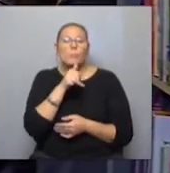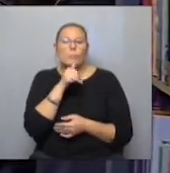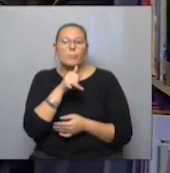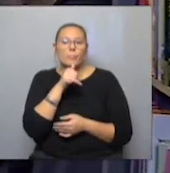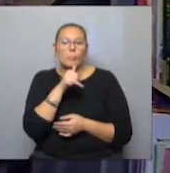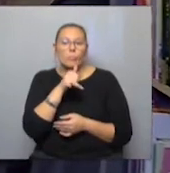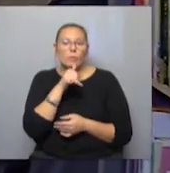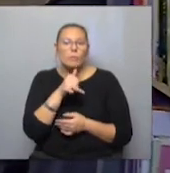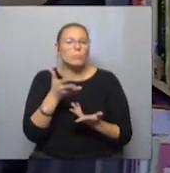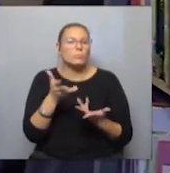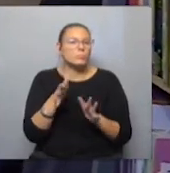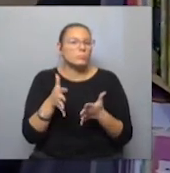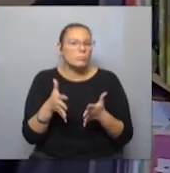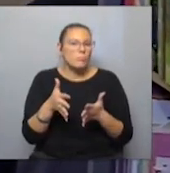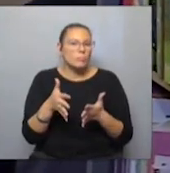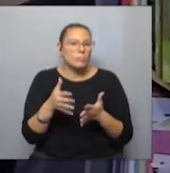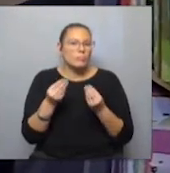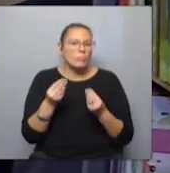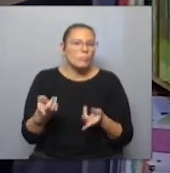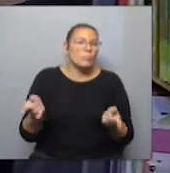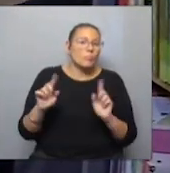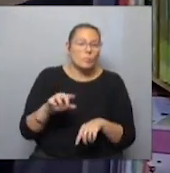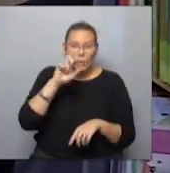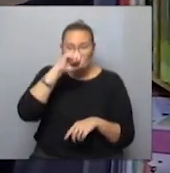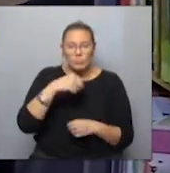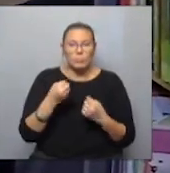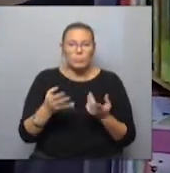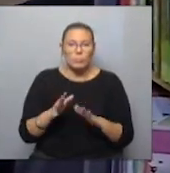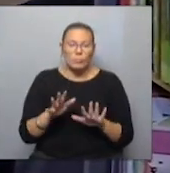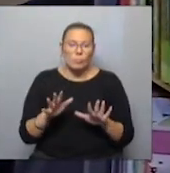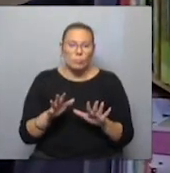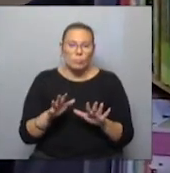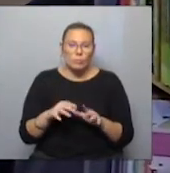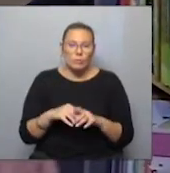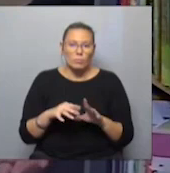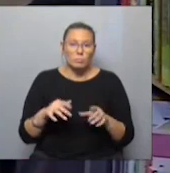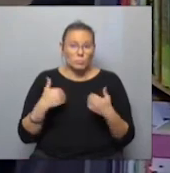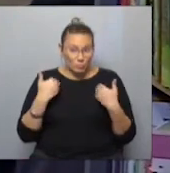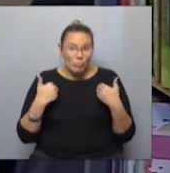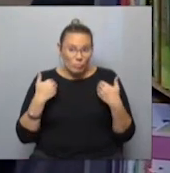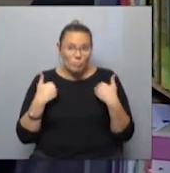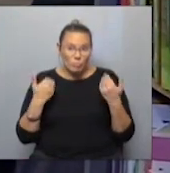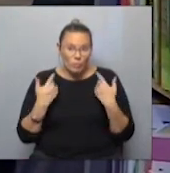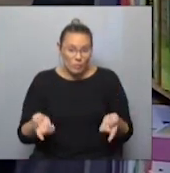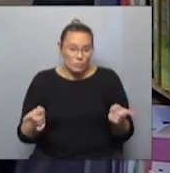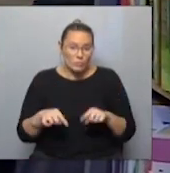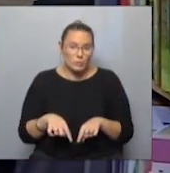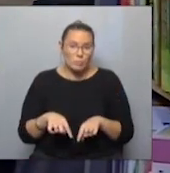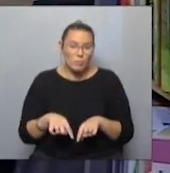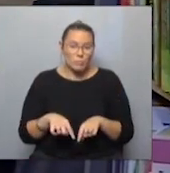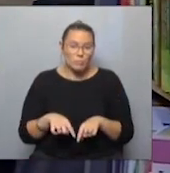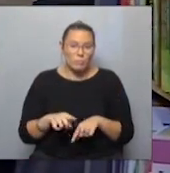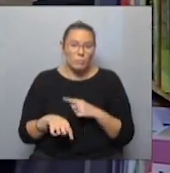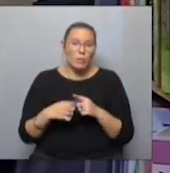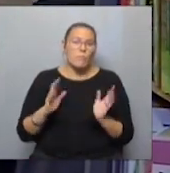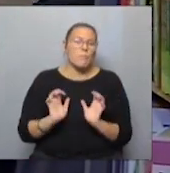poco, Casio, ¿cómo ha sido esa vuelta a Montevideo? Bueno, muy contentos por volver